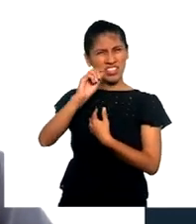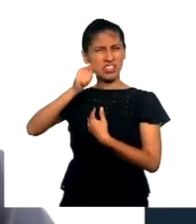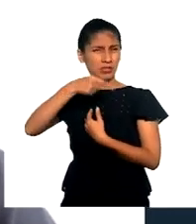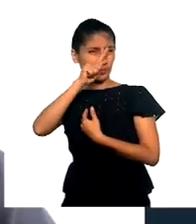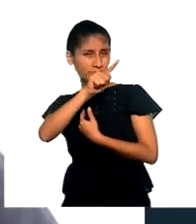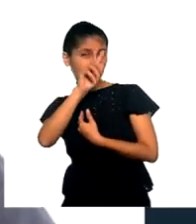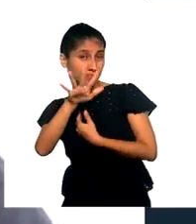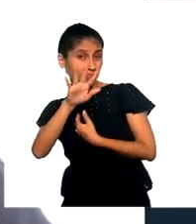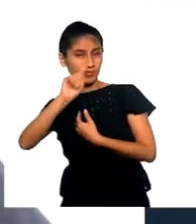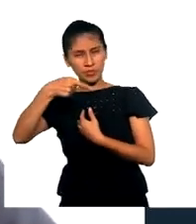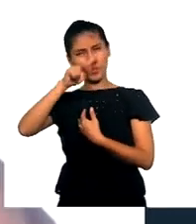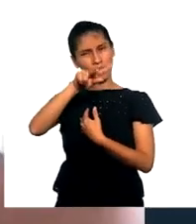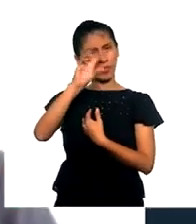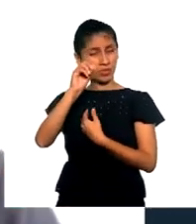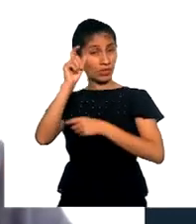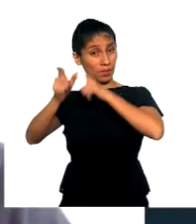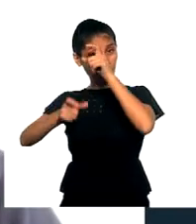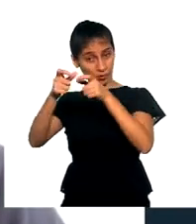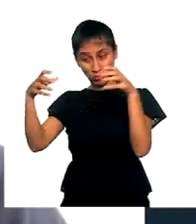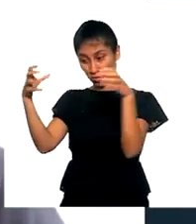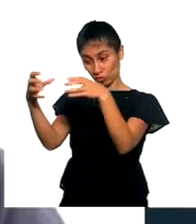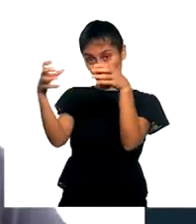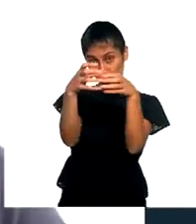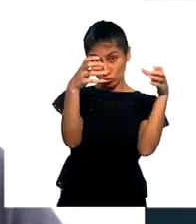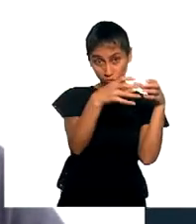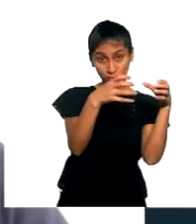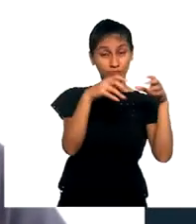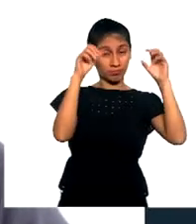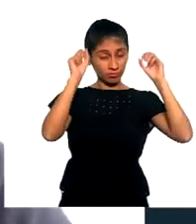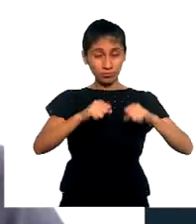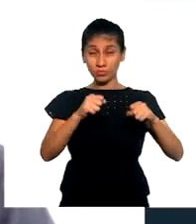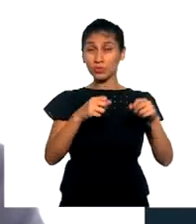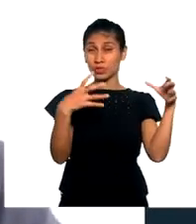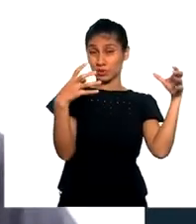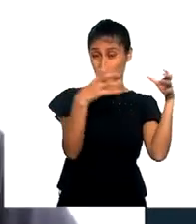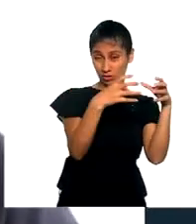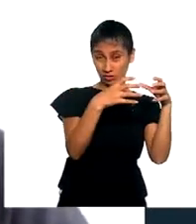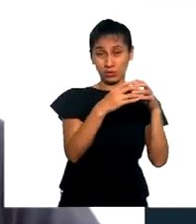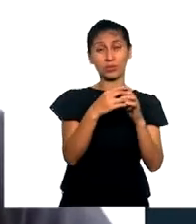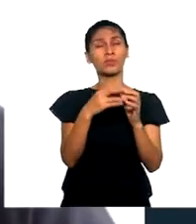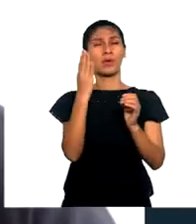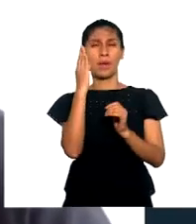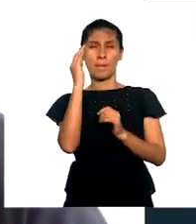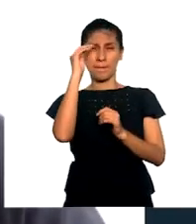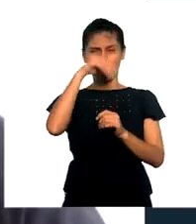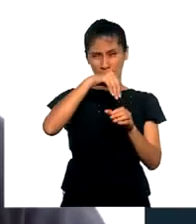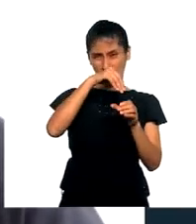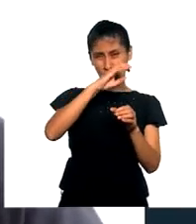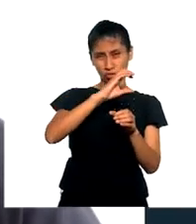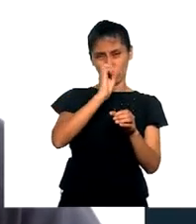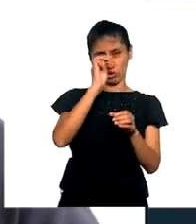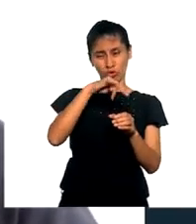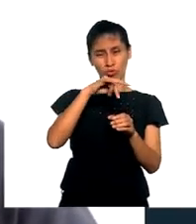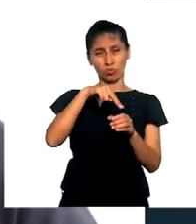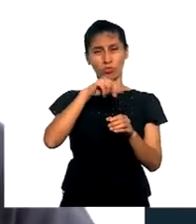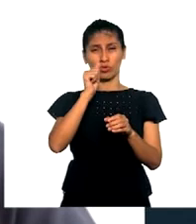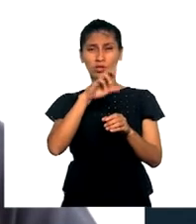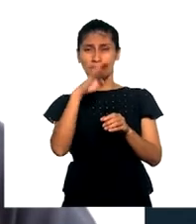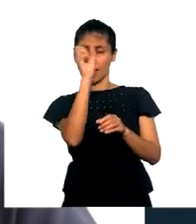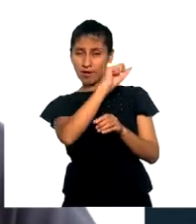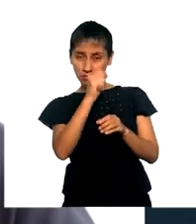personas entonces estos dos ejemplos las cooperativas de ahorro y crédito y los bancos comunales me parece que reflejan muy bien